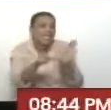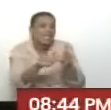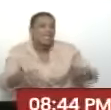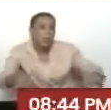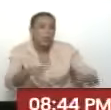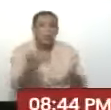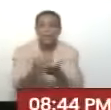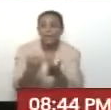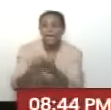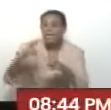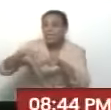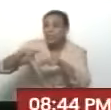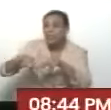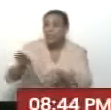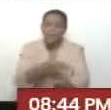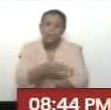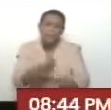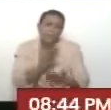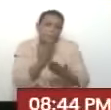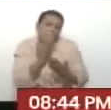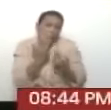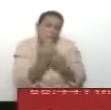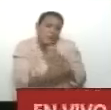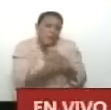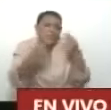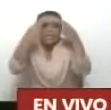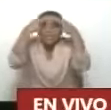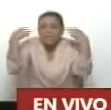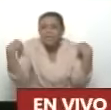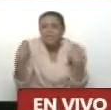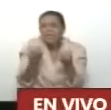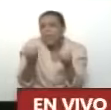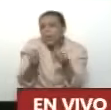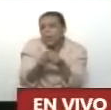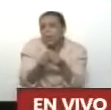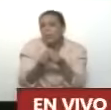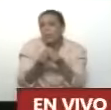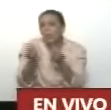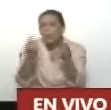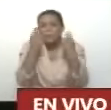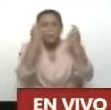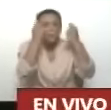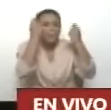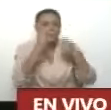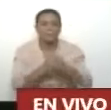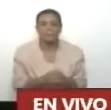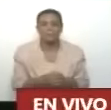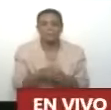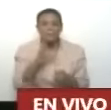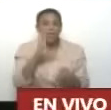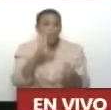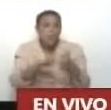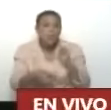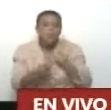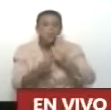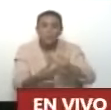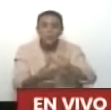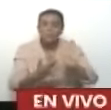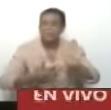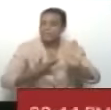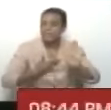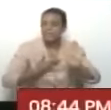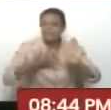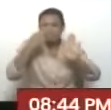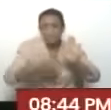a los niños que con su canto, su ternura, con su inocencia, nos acompañaron en esta campaña, y que al final eso es el